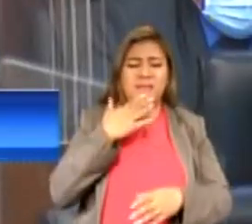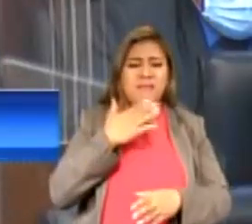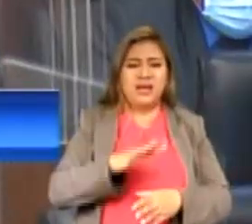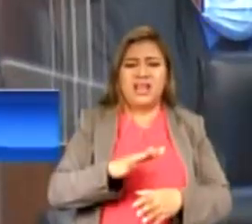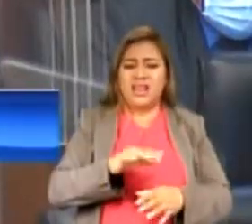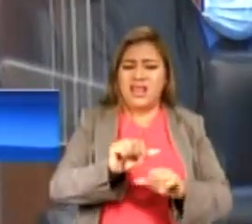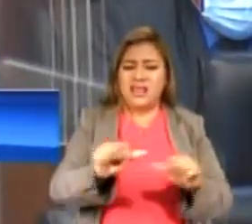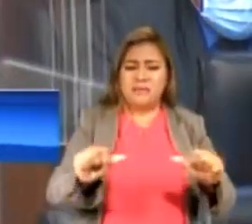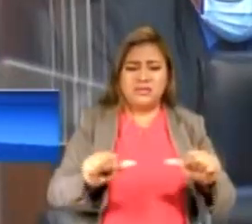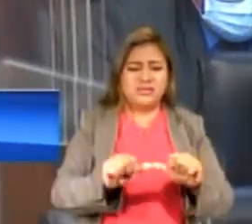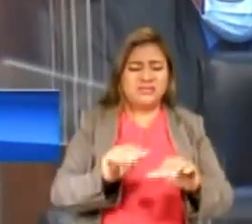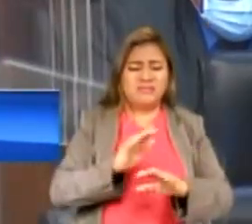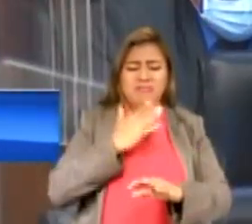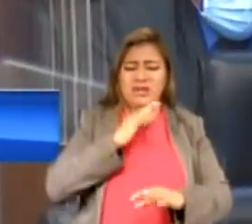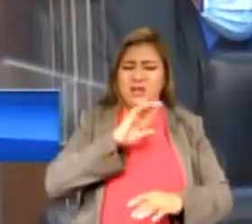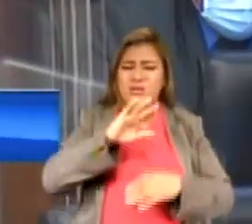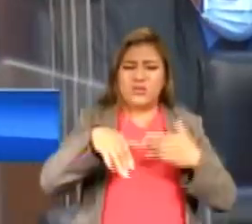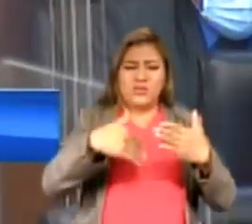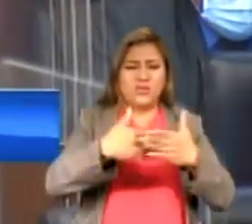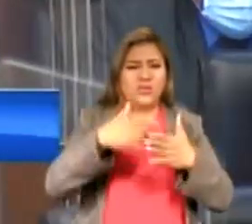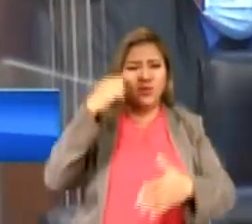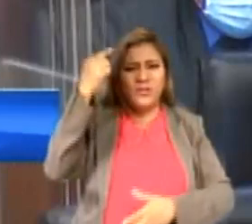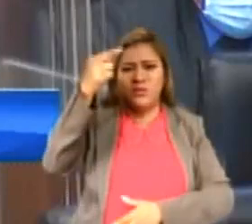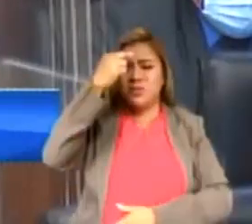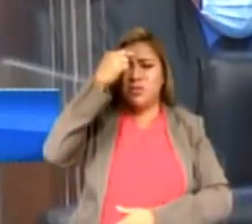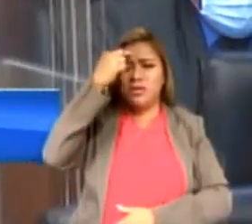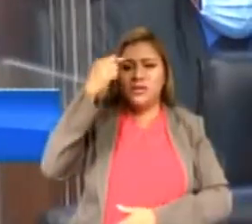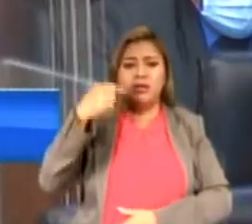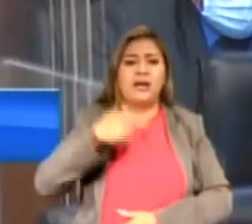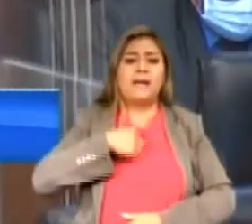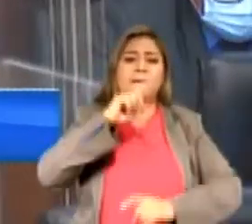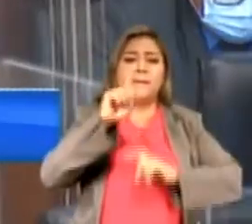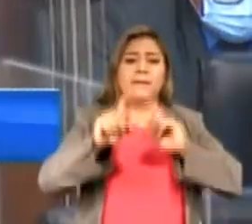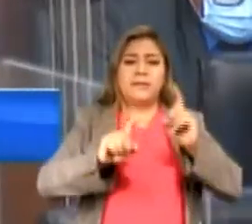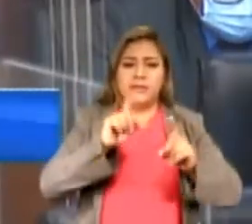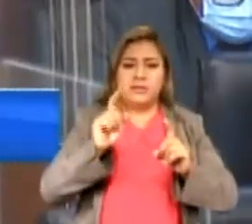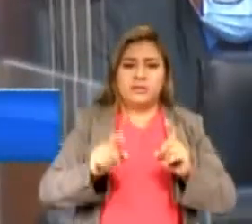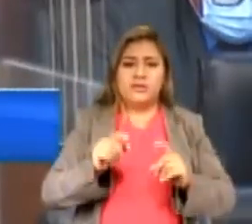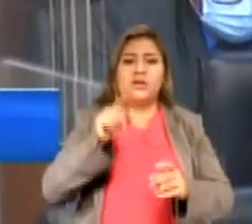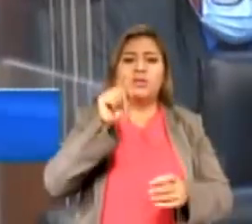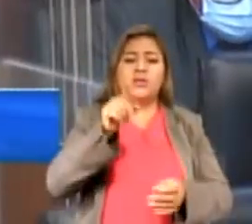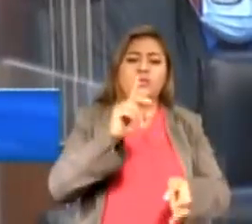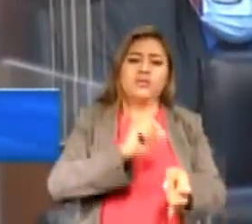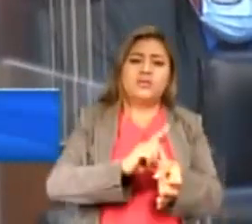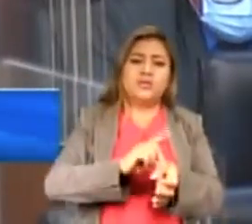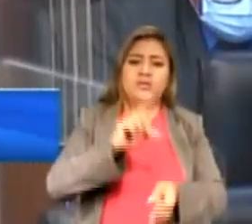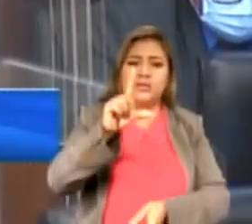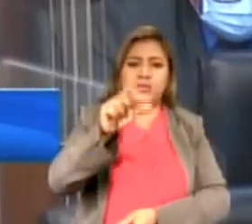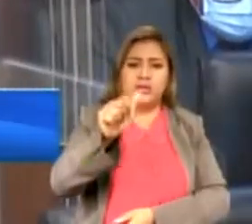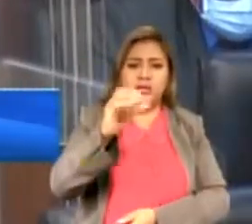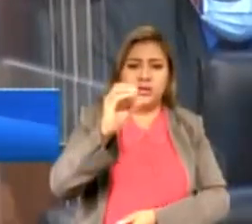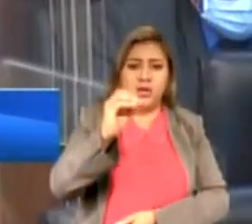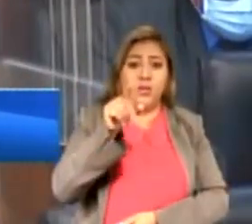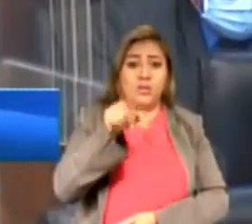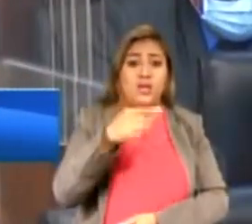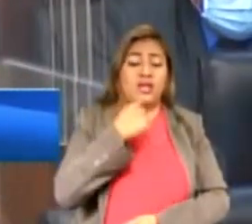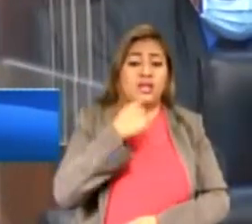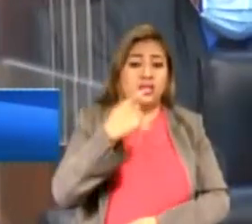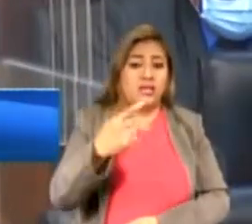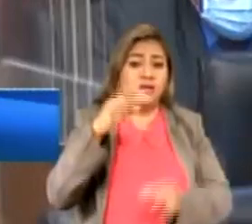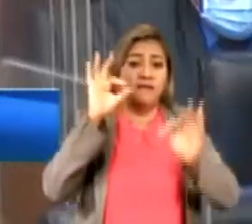todos los gobiernos. Mi pregunta es, señor Lao, usted dijo en el mes de febrero